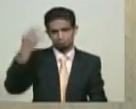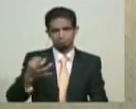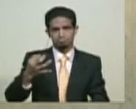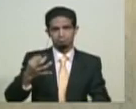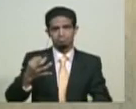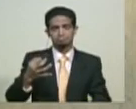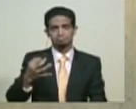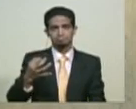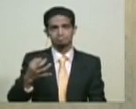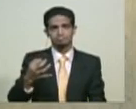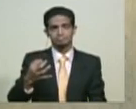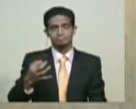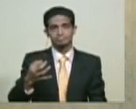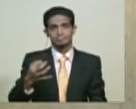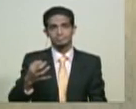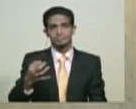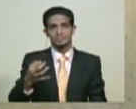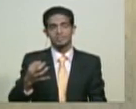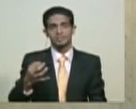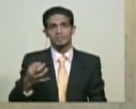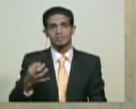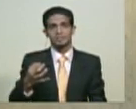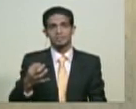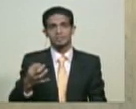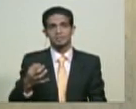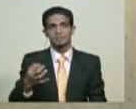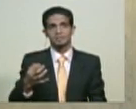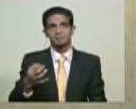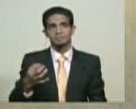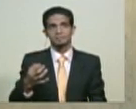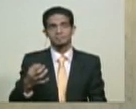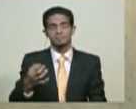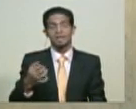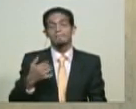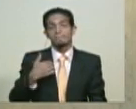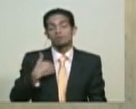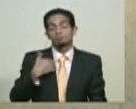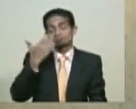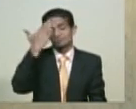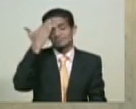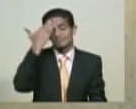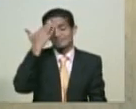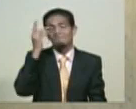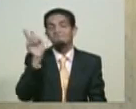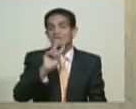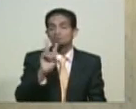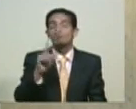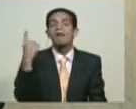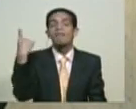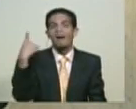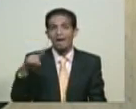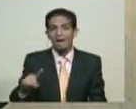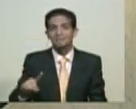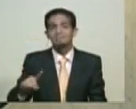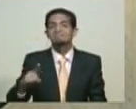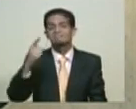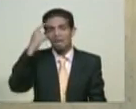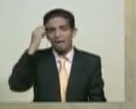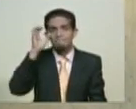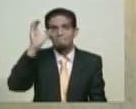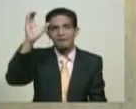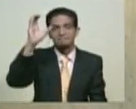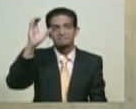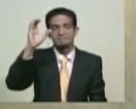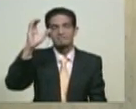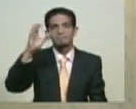sino es fe en la fuerza productiva que tiene Venezuela y en la capacidad que vamos a tener de